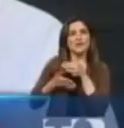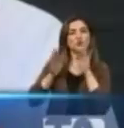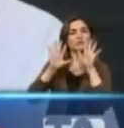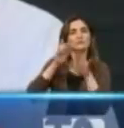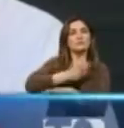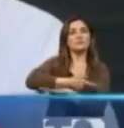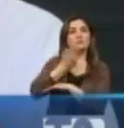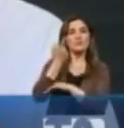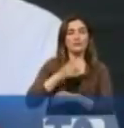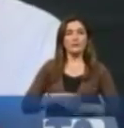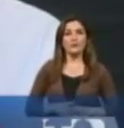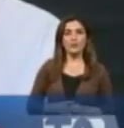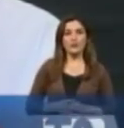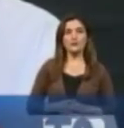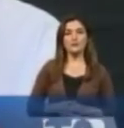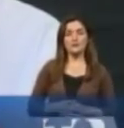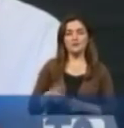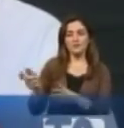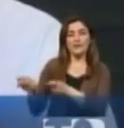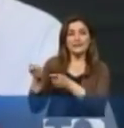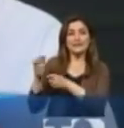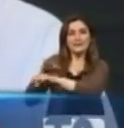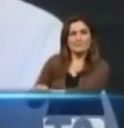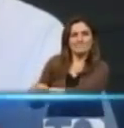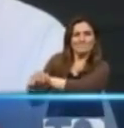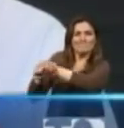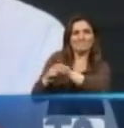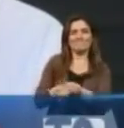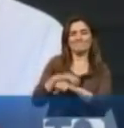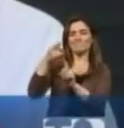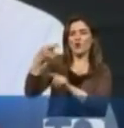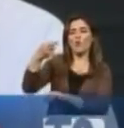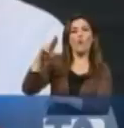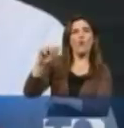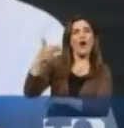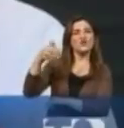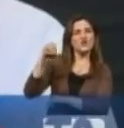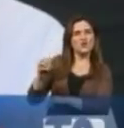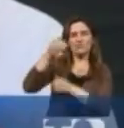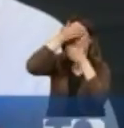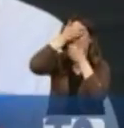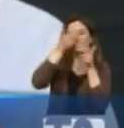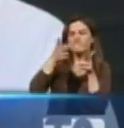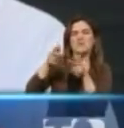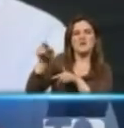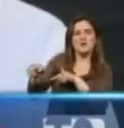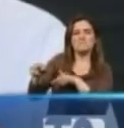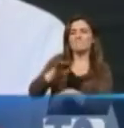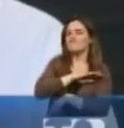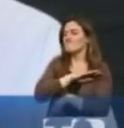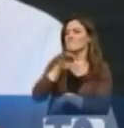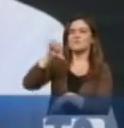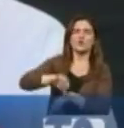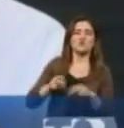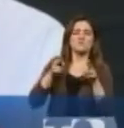días para que se nos entregue al guacho, a ese criminal